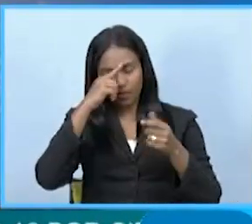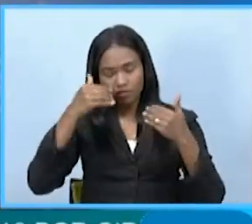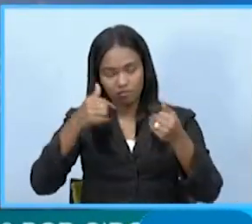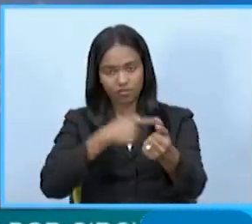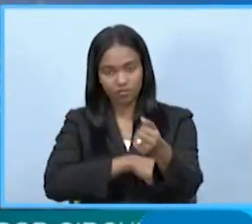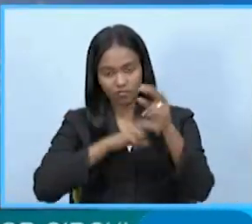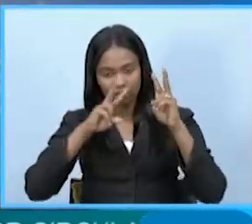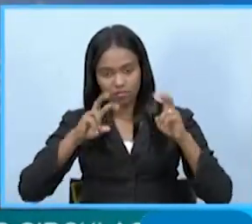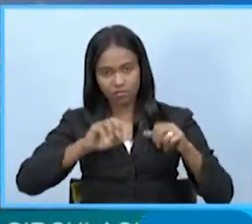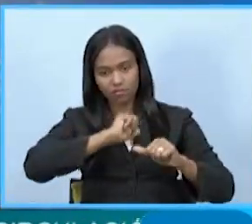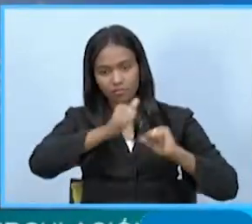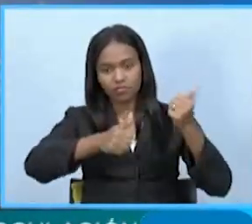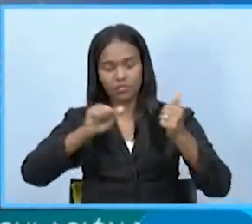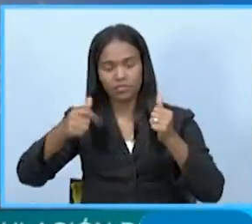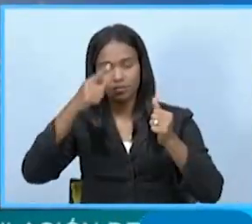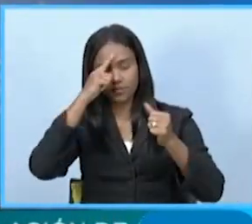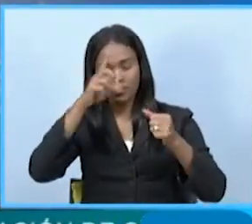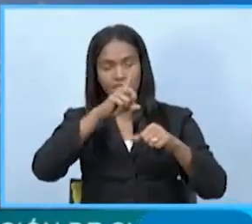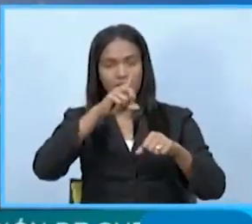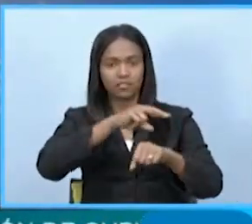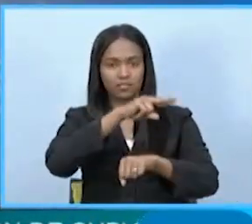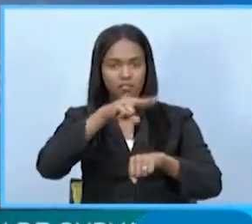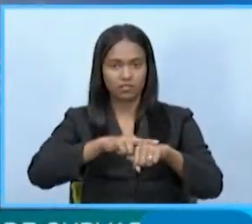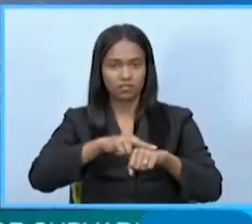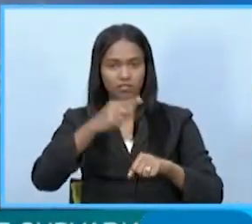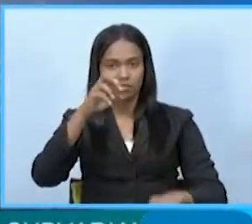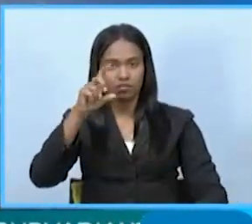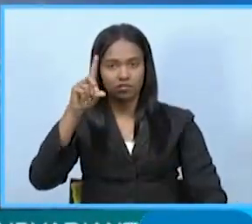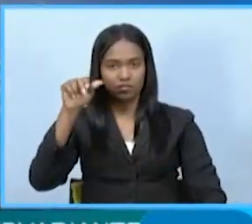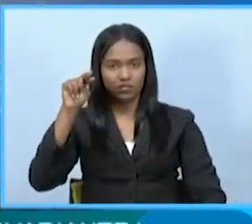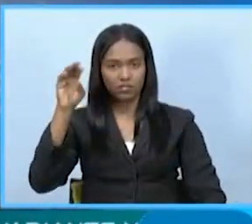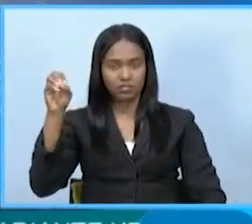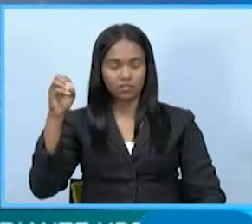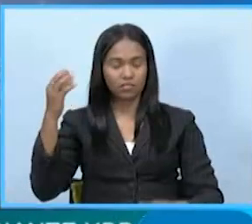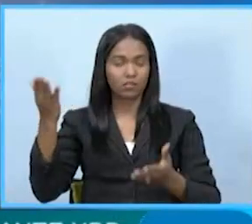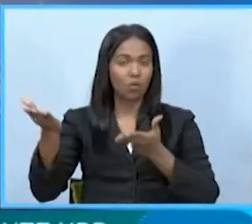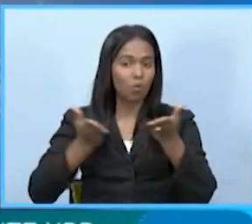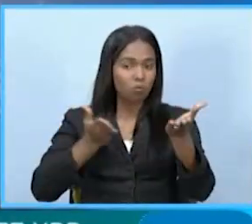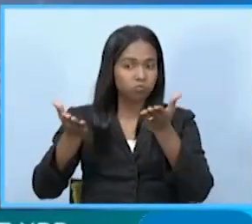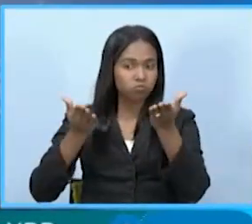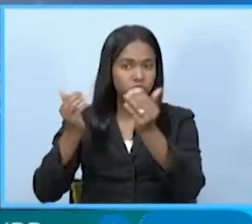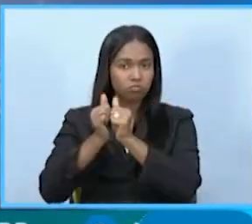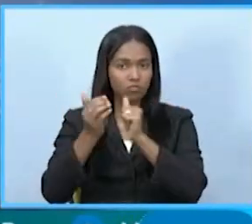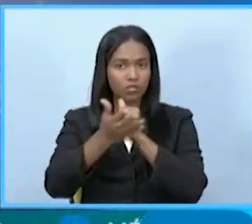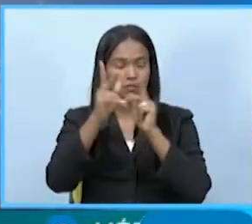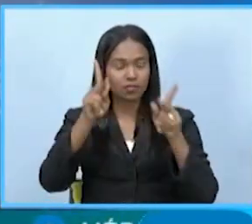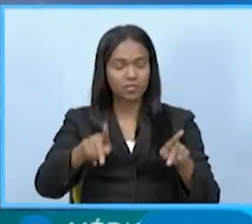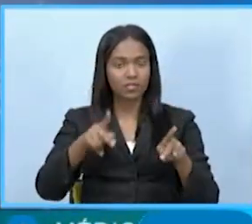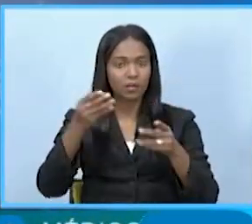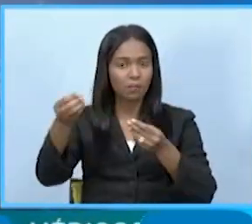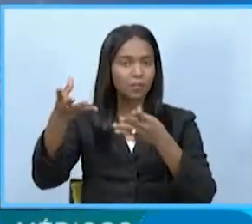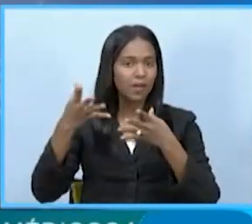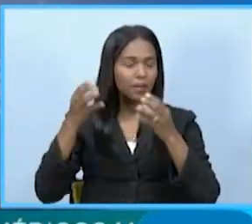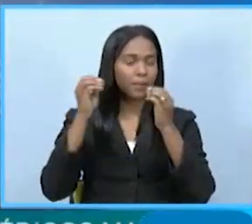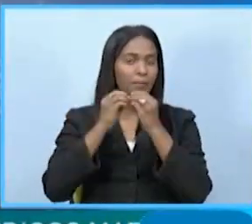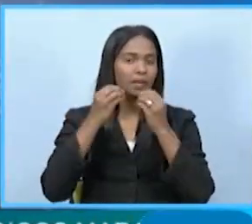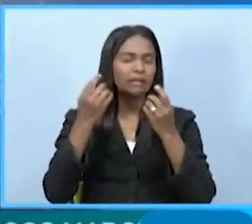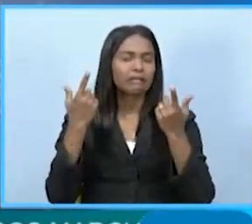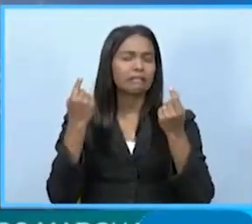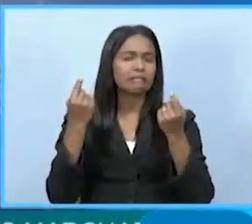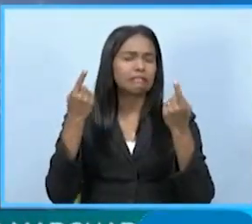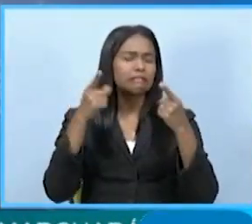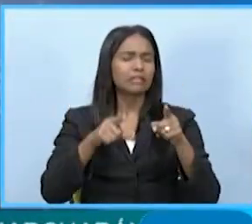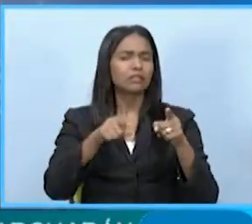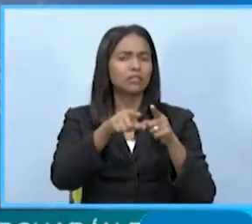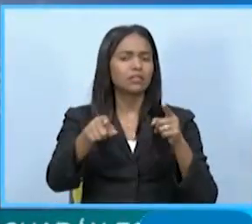muestras habilitados en el Distrito Nacional. Gioconda Paulino además conversó con expertos y nos cuenta a qué atribuyen